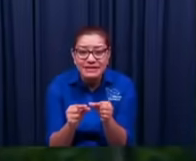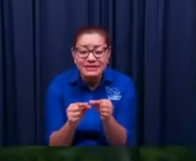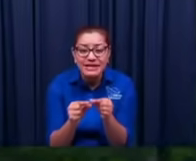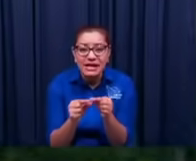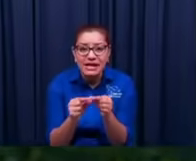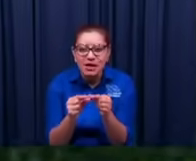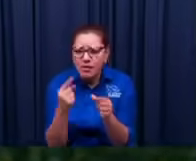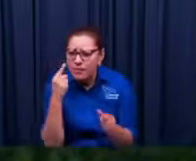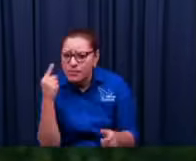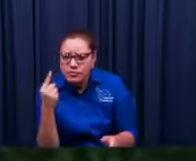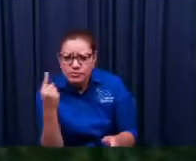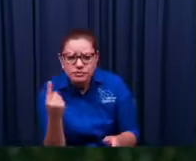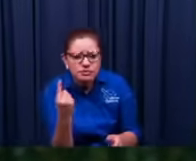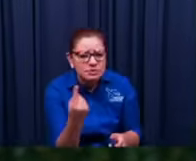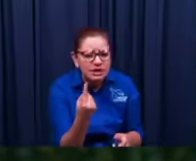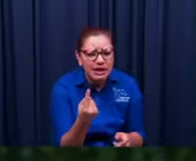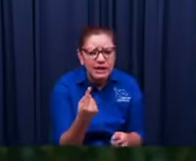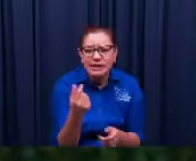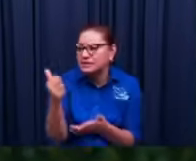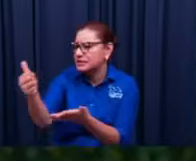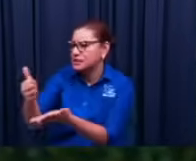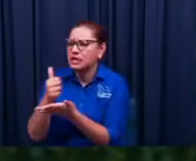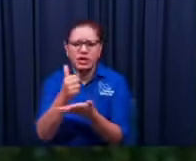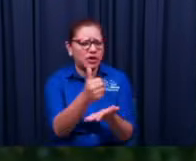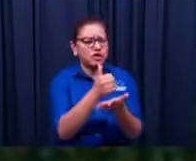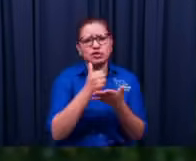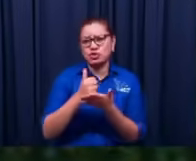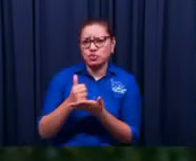Entonces lo que hay que hacer es pararse y pedir ayuda.